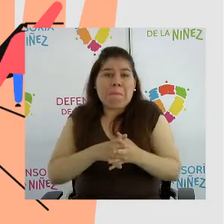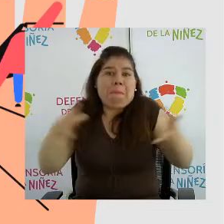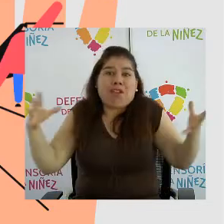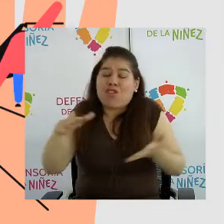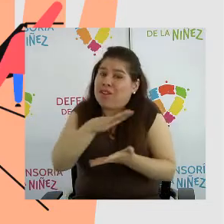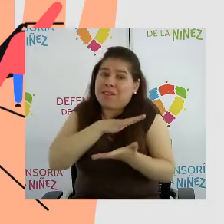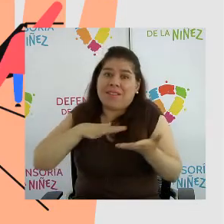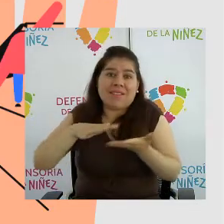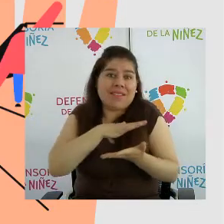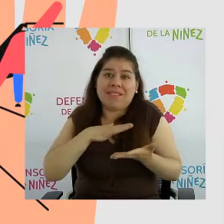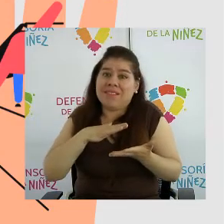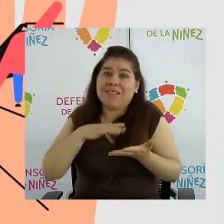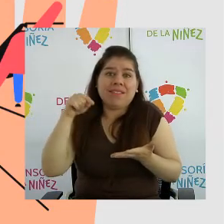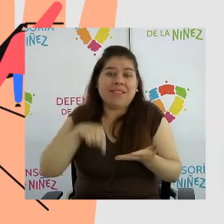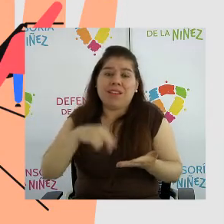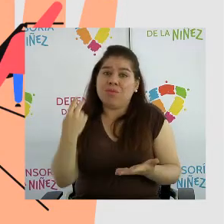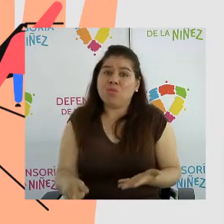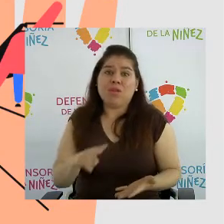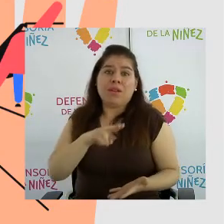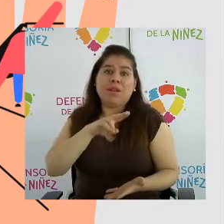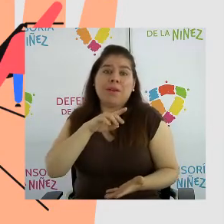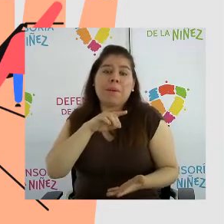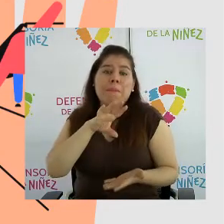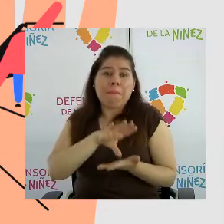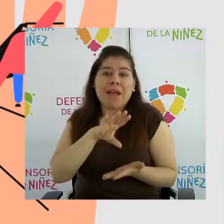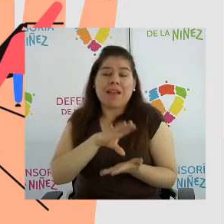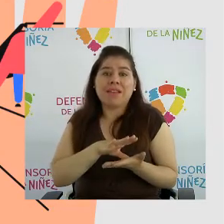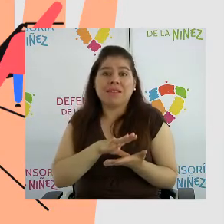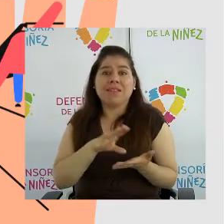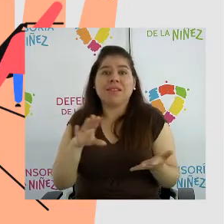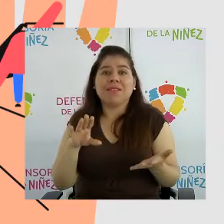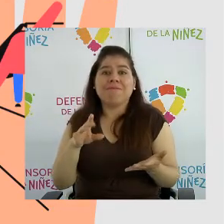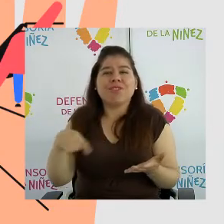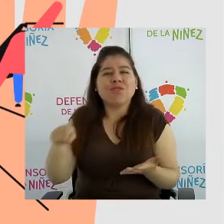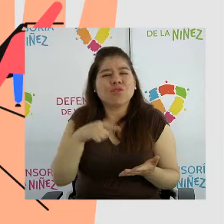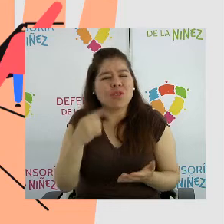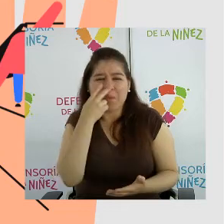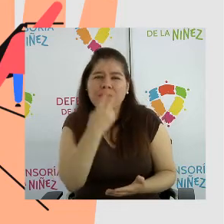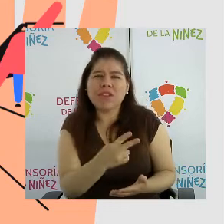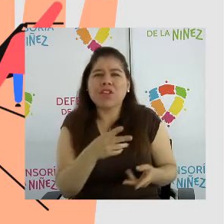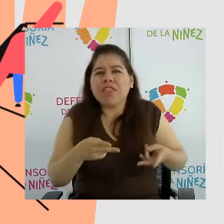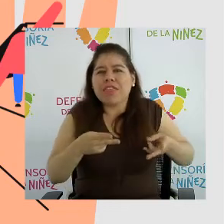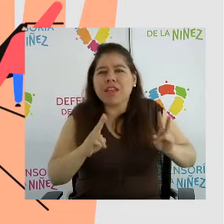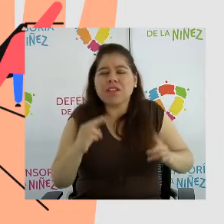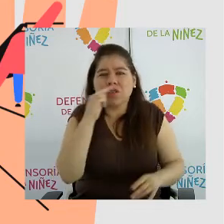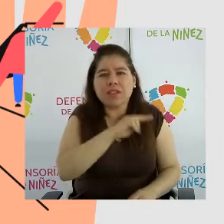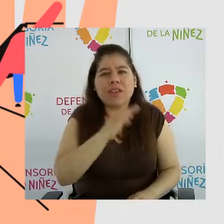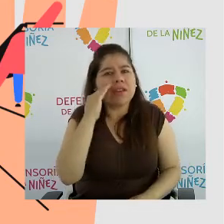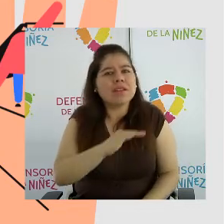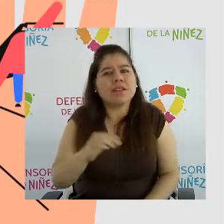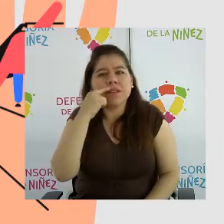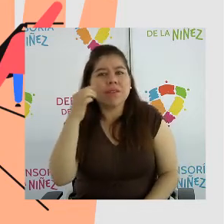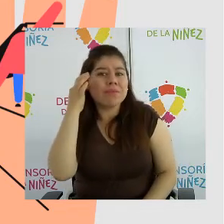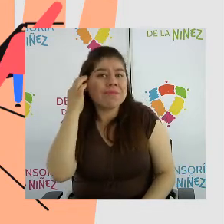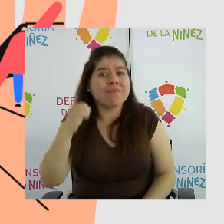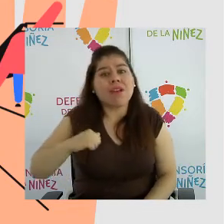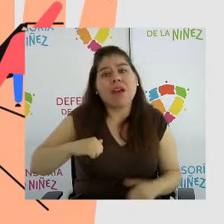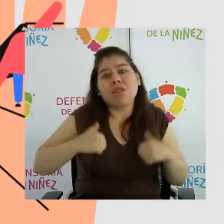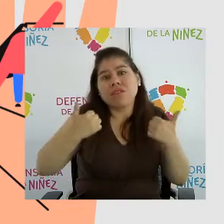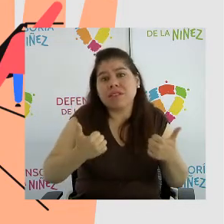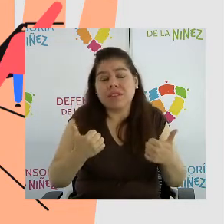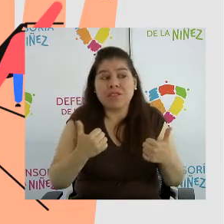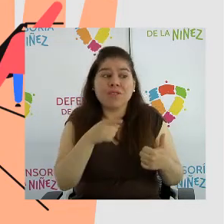nuestro país en democracia, y por lo tanto hemos visto cómo los derechos de niños, niñas y adolescentes se han visto directamente afectados, y nosotros